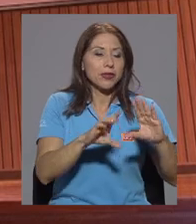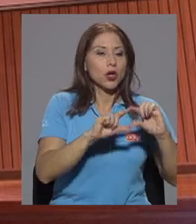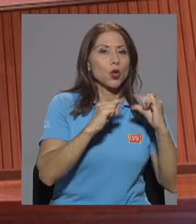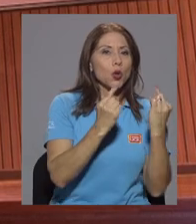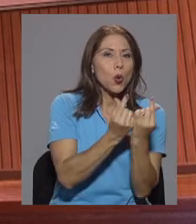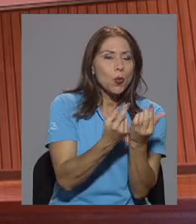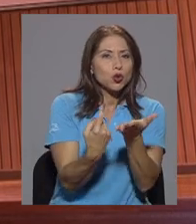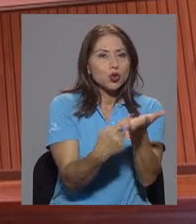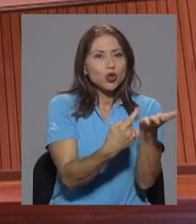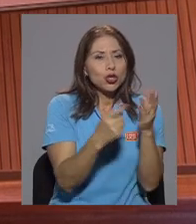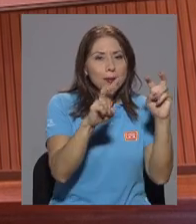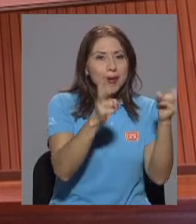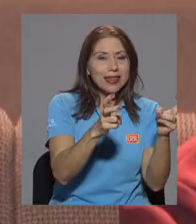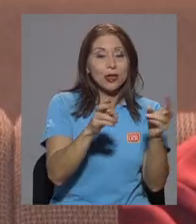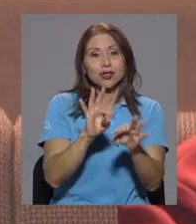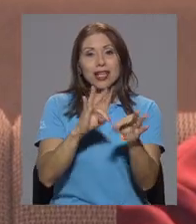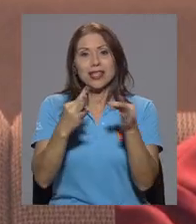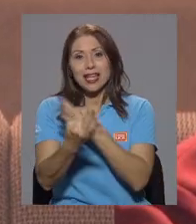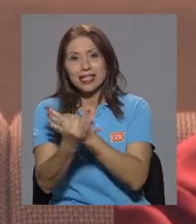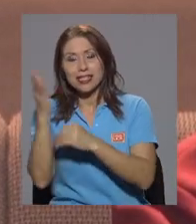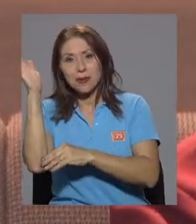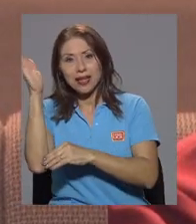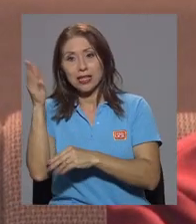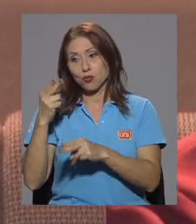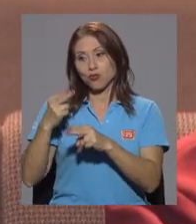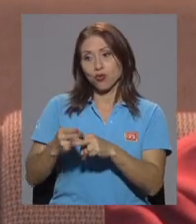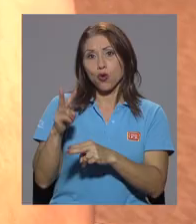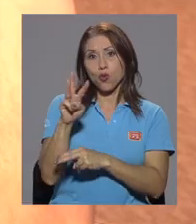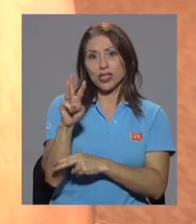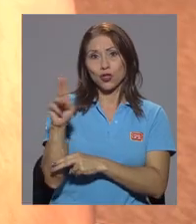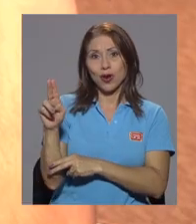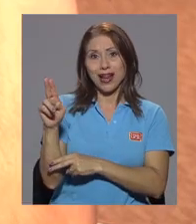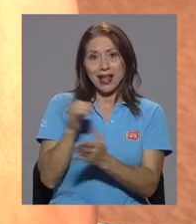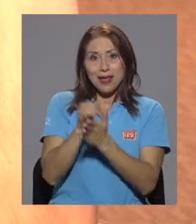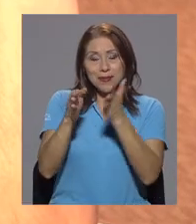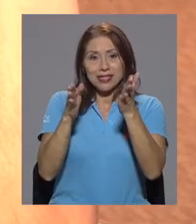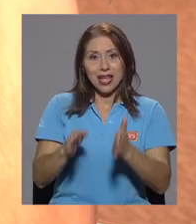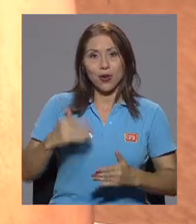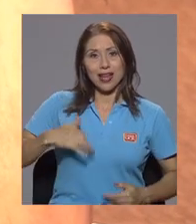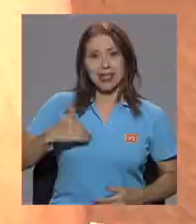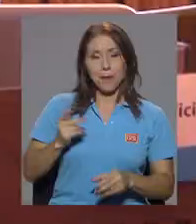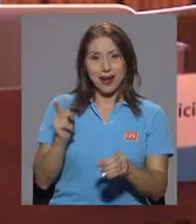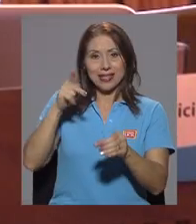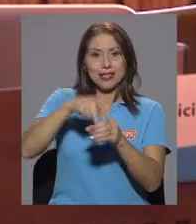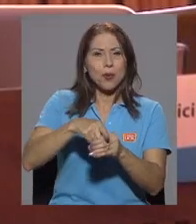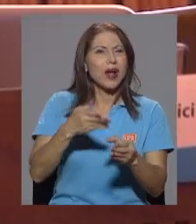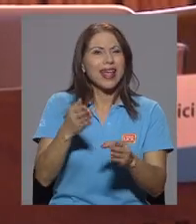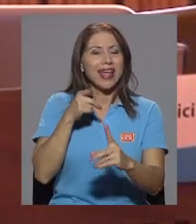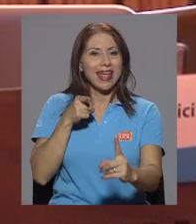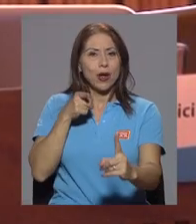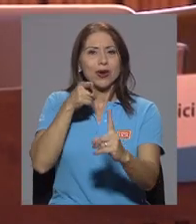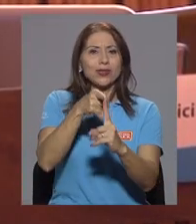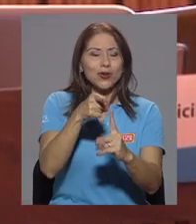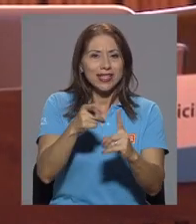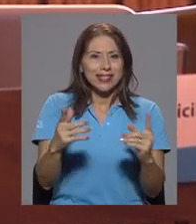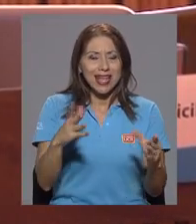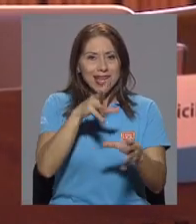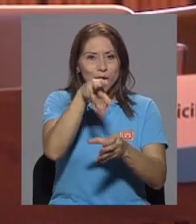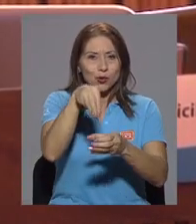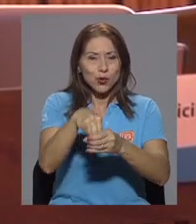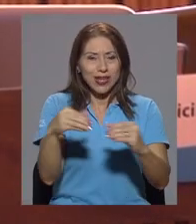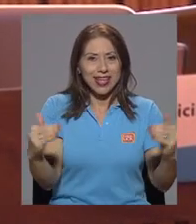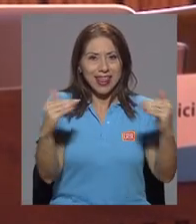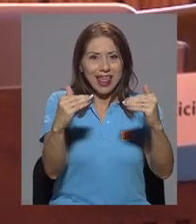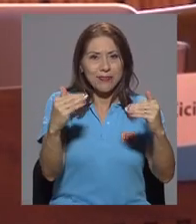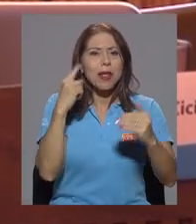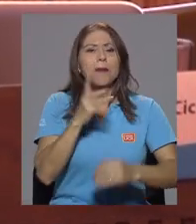y paneles. Washington Uranga, investigador argentino, participó en el panel Horizontes de Inclusión y Equidad para analizar cómo a